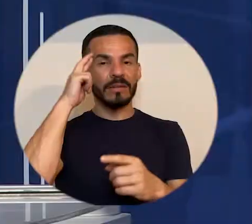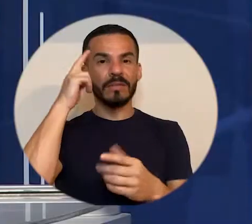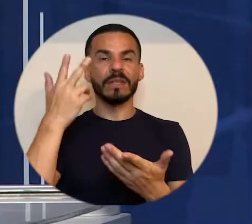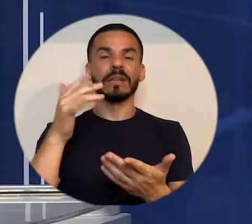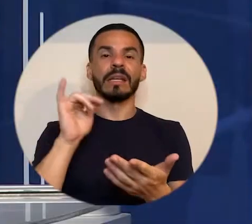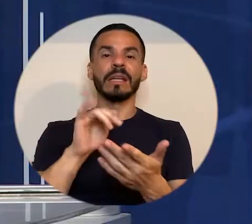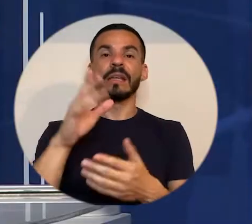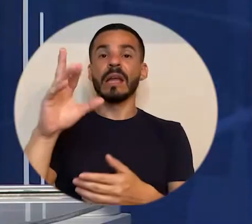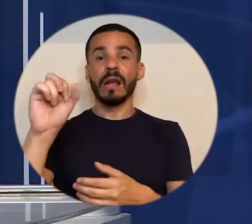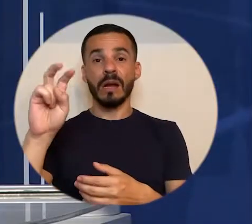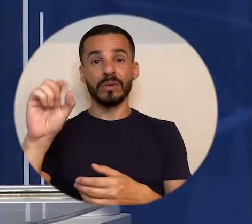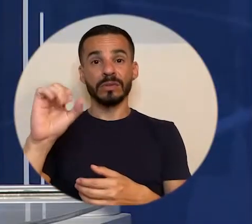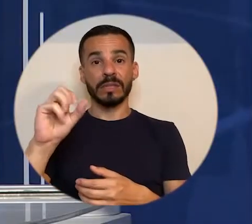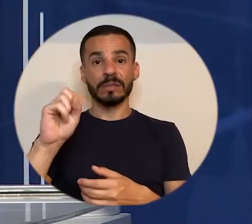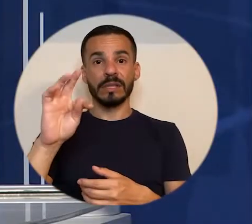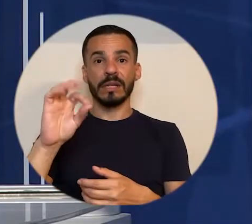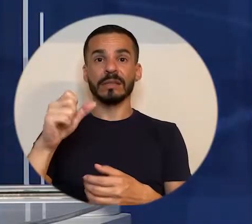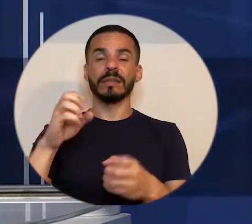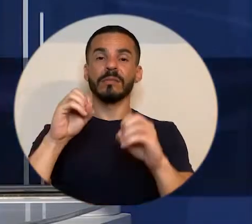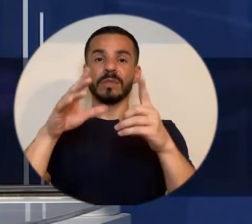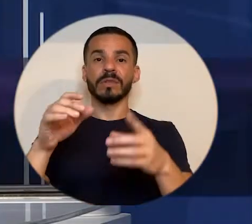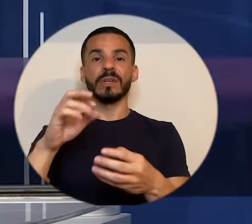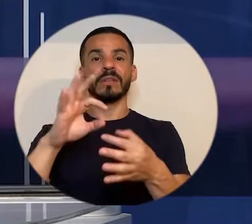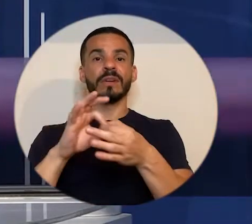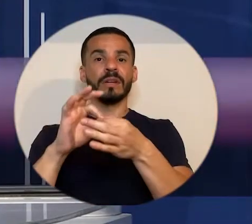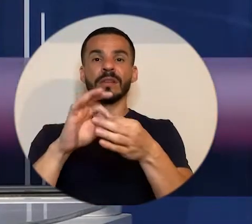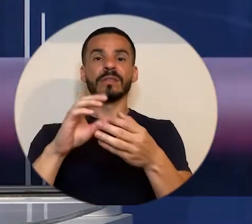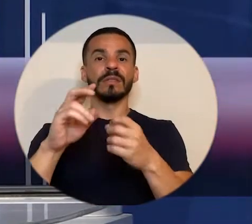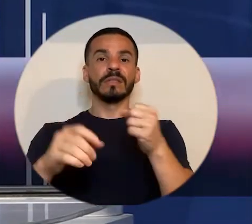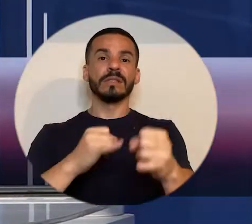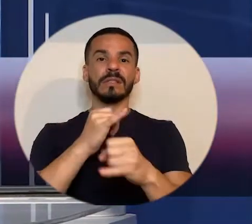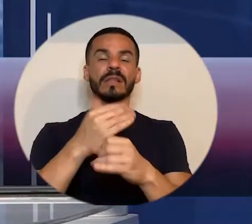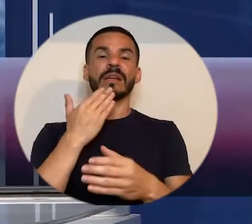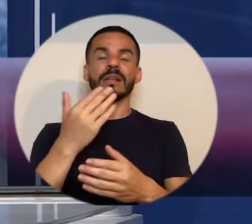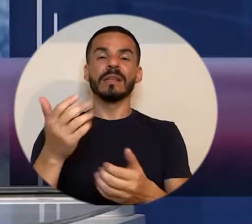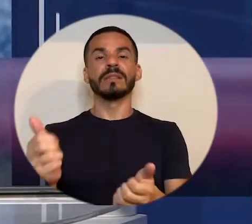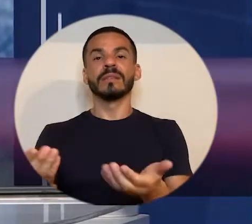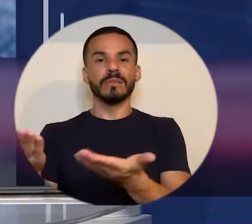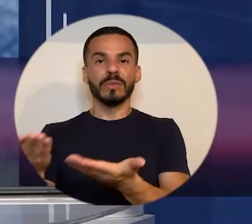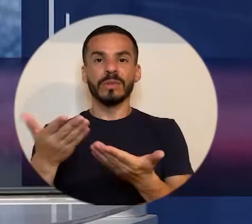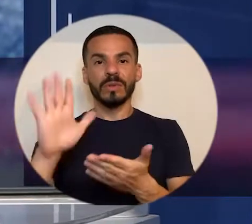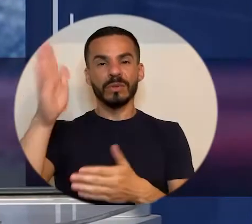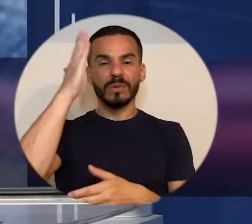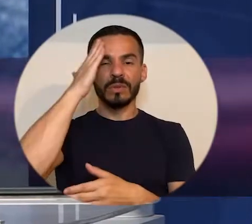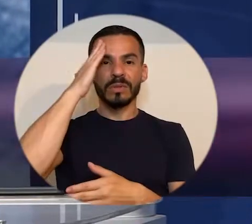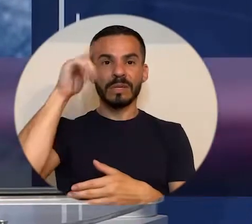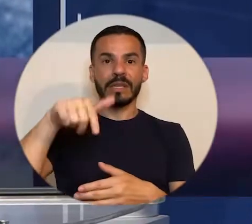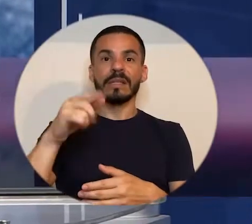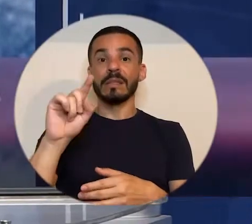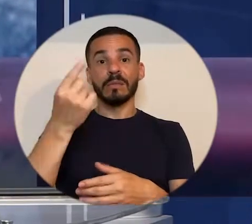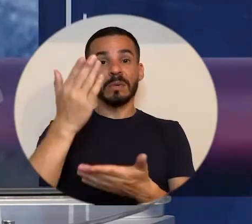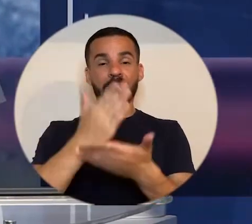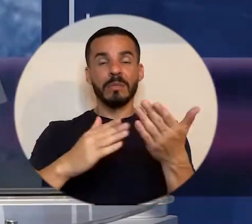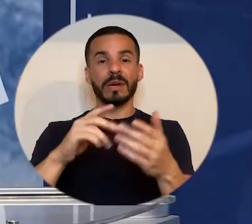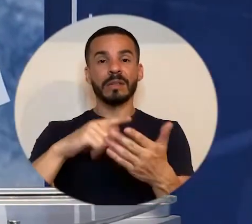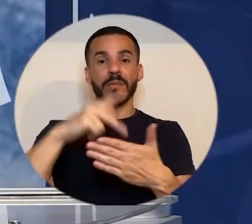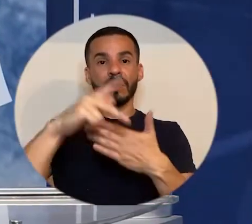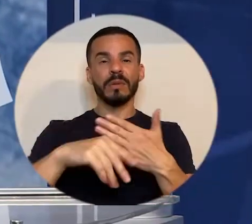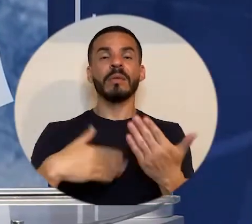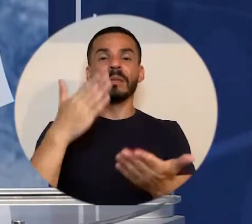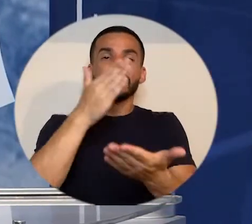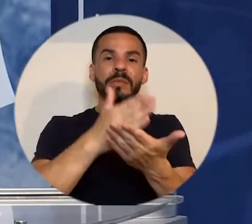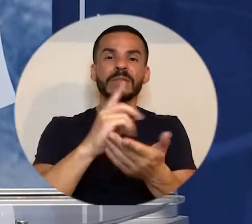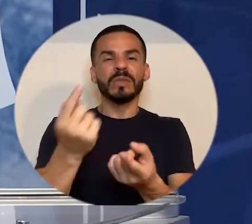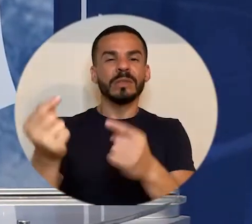esta reflexión. Era Carlos Cascante, académico de la Escuela de Relaciones Internacionales. Muchas gracias por aportarnos tu conocimiento en esta primera etapa